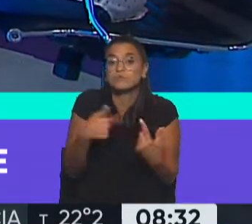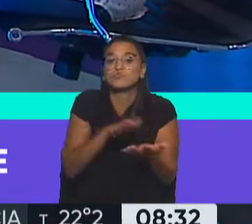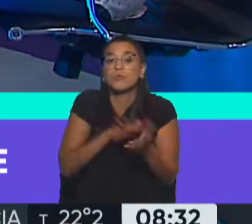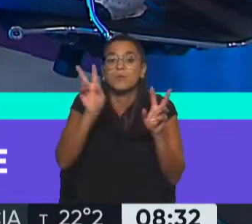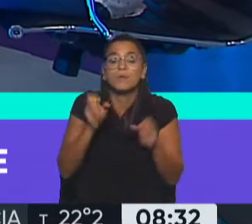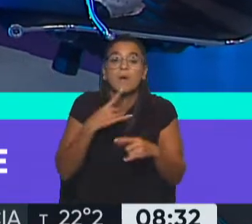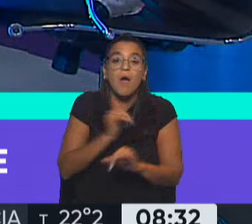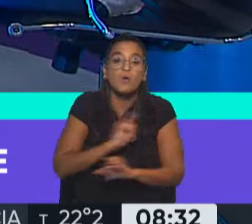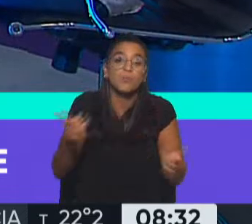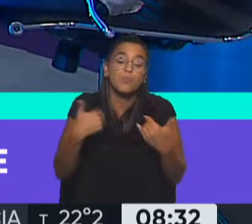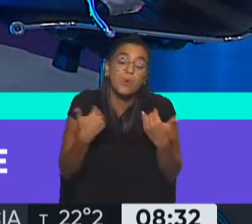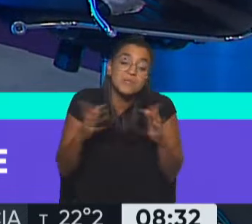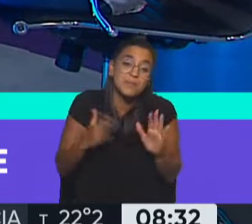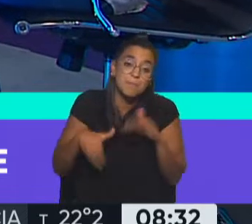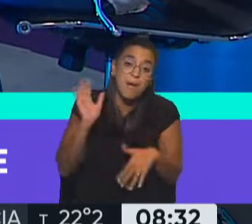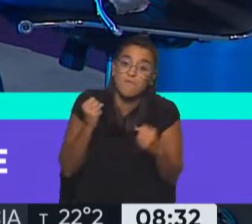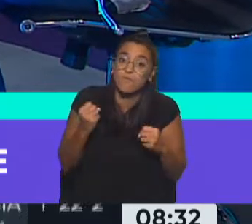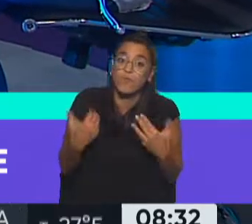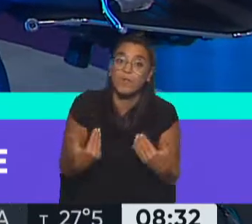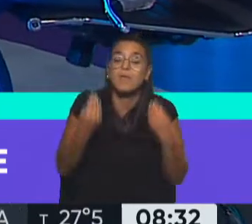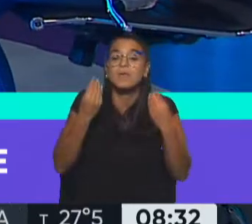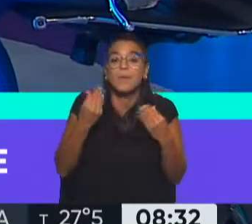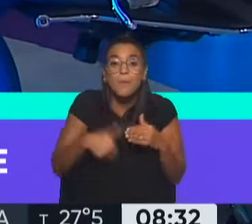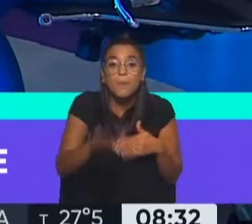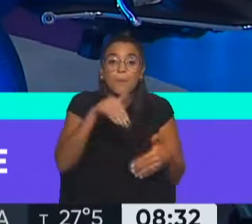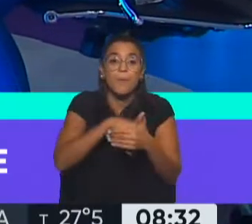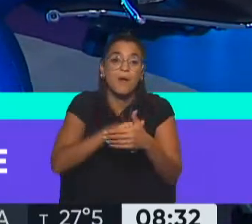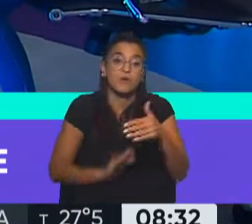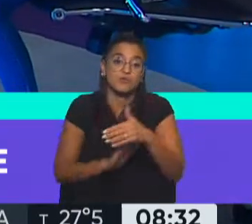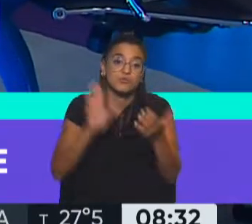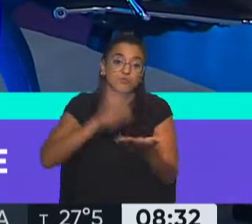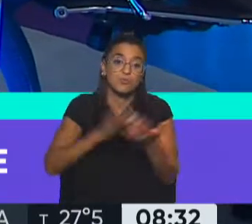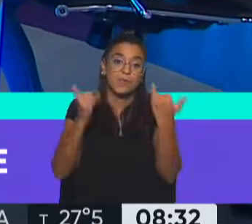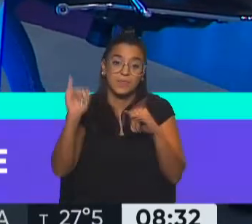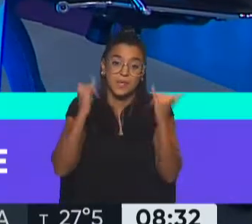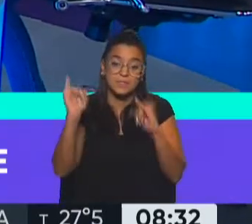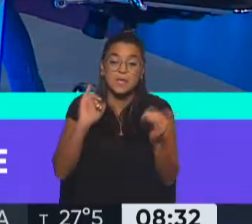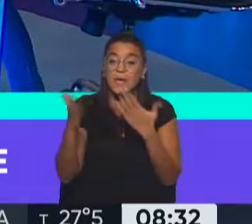de En este anuncios, por ahí el más fuerte pueda tener que ver con qué va a hacer el Banco Bien. Central en cuanto a tasas de interés. Gracias, seguimos.